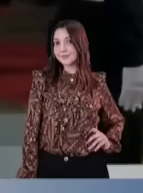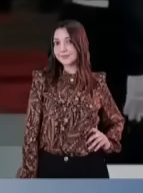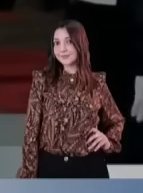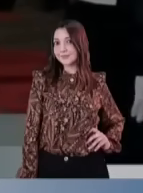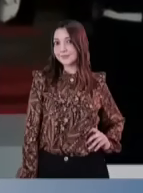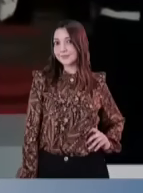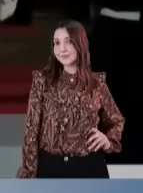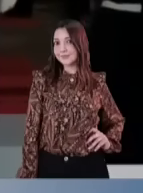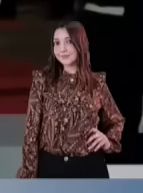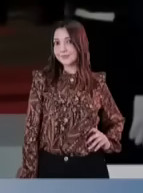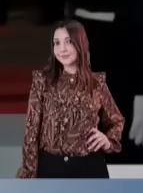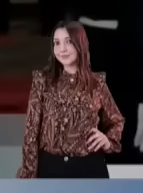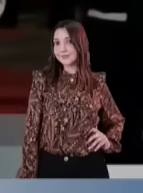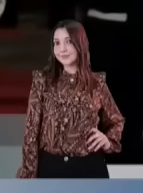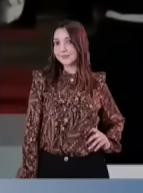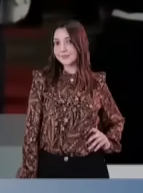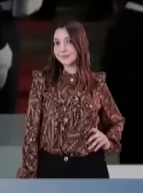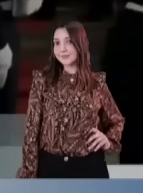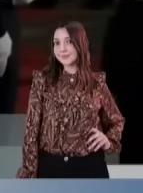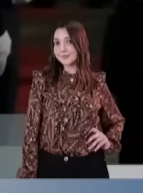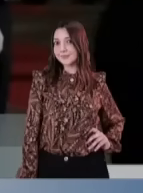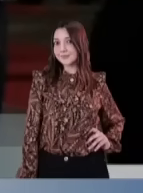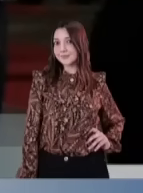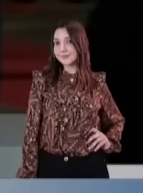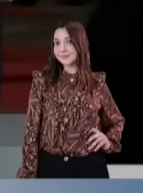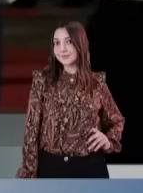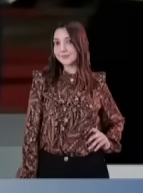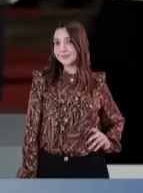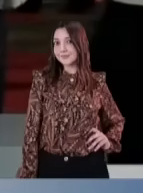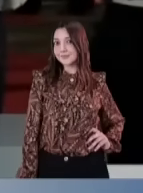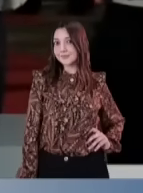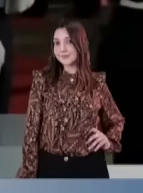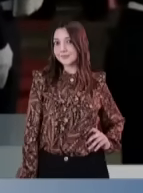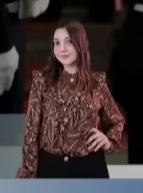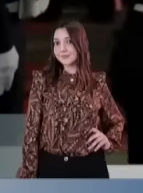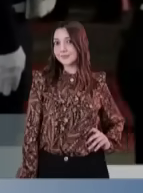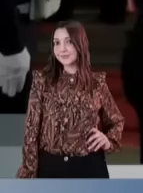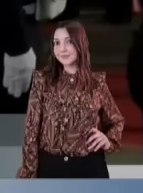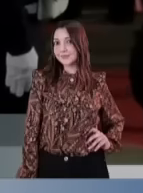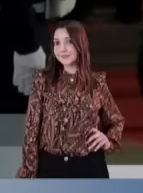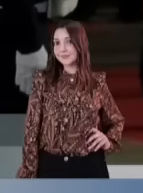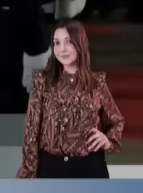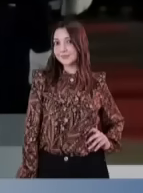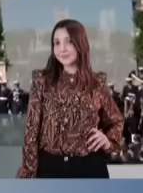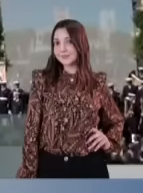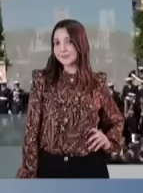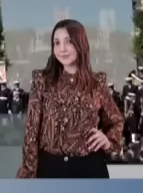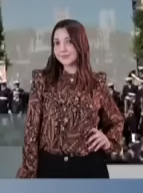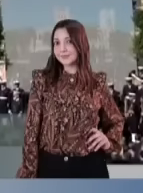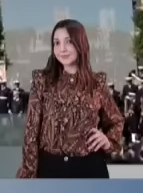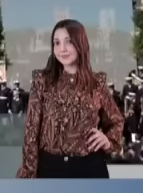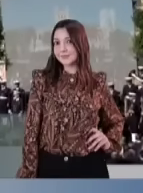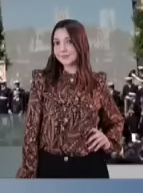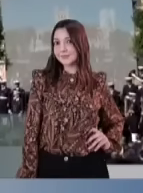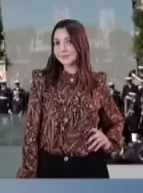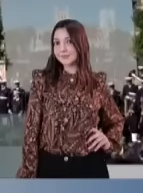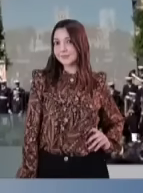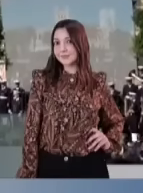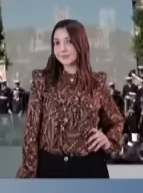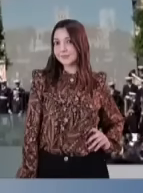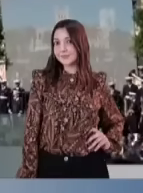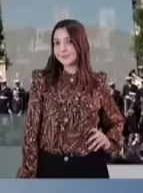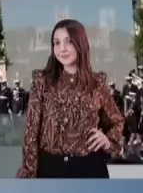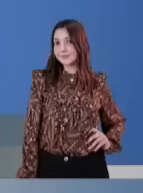revisar este cambio de gabinete, pero se retiró muy temprano a su casa en el barrio Yungay. Recordemos además que Janet